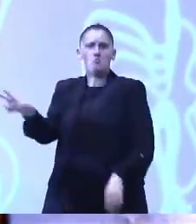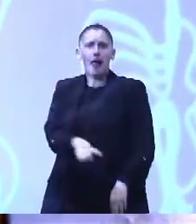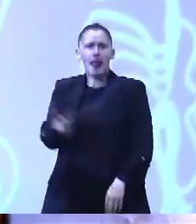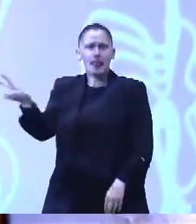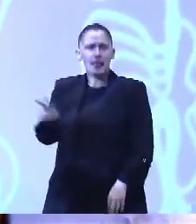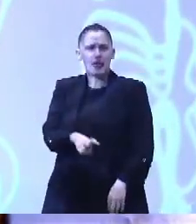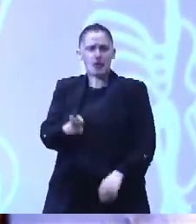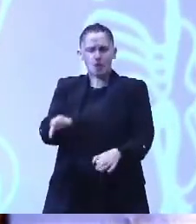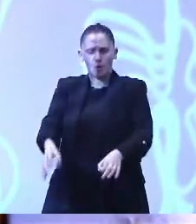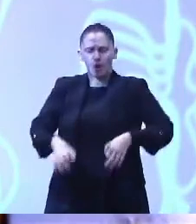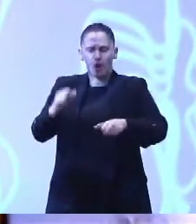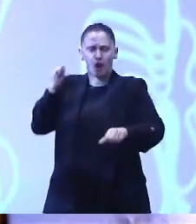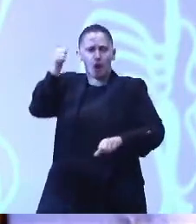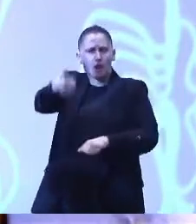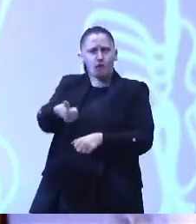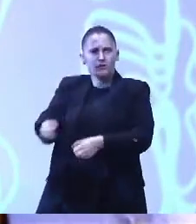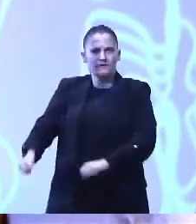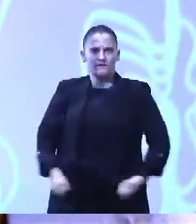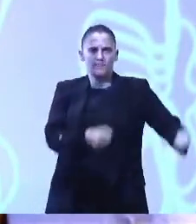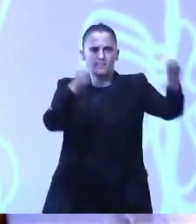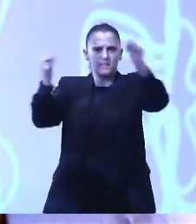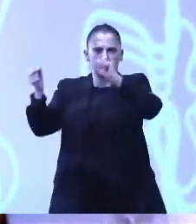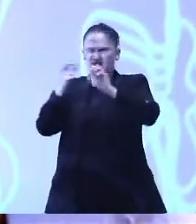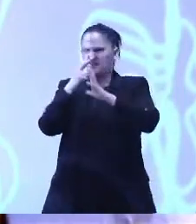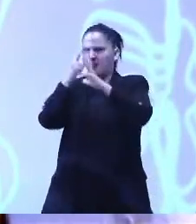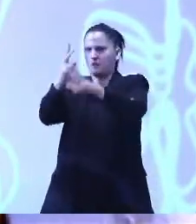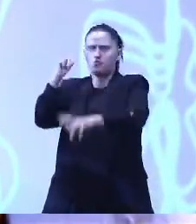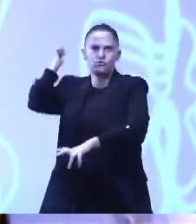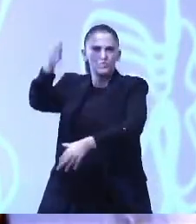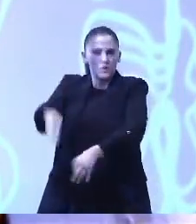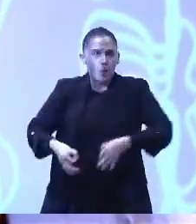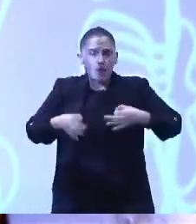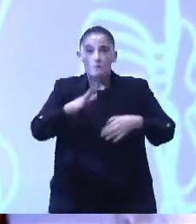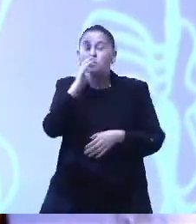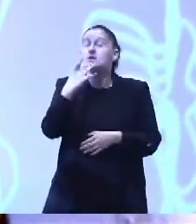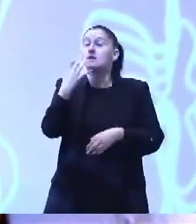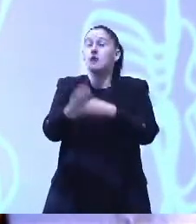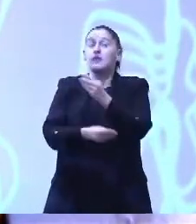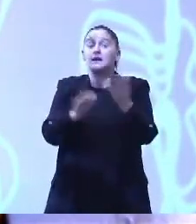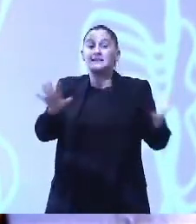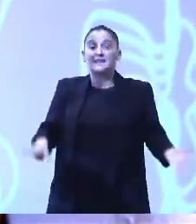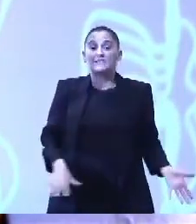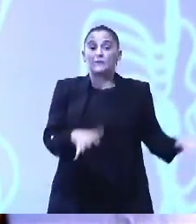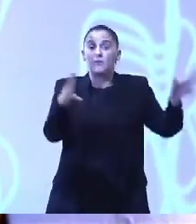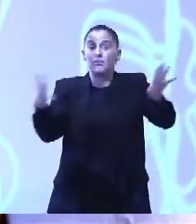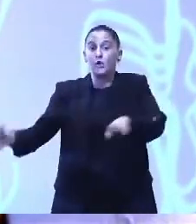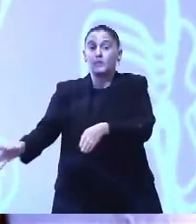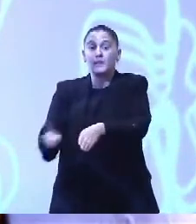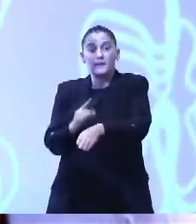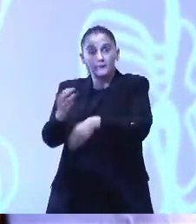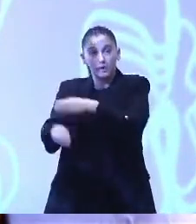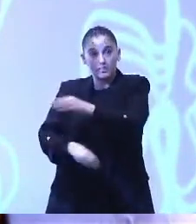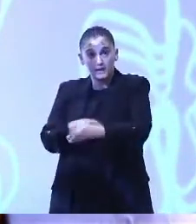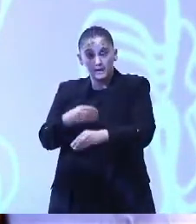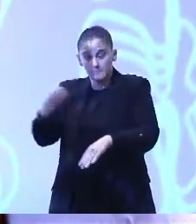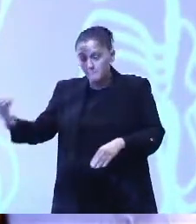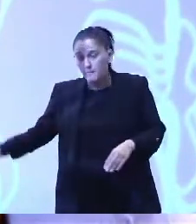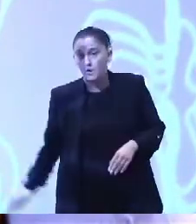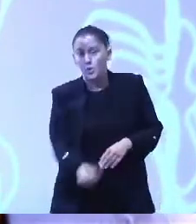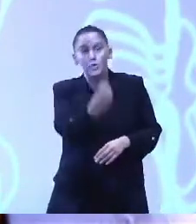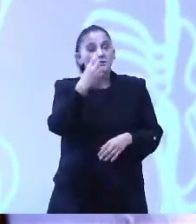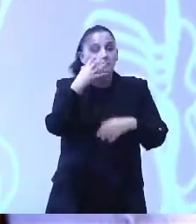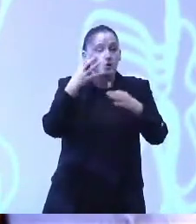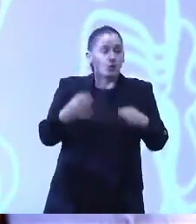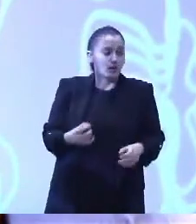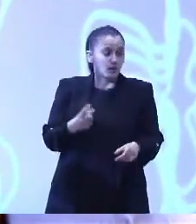hemos venido defendiendo durante estos últimos 7 años. Porque si tenemos que hacer una transformación digital, tenemos que mejorar la